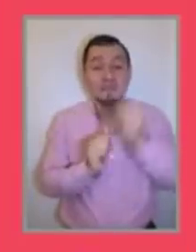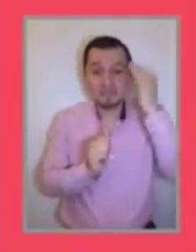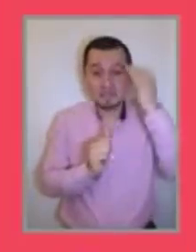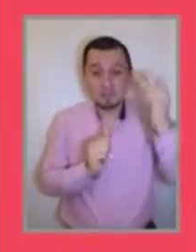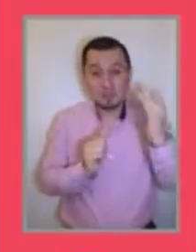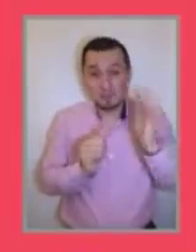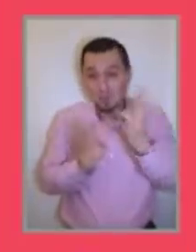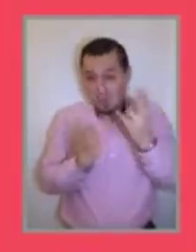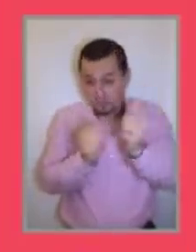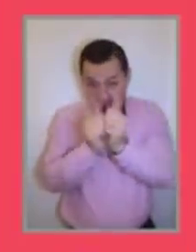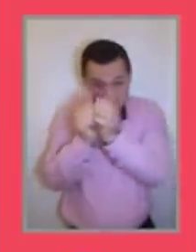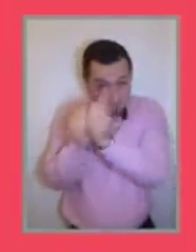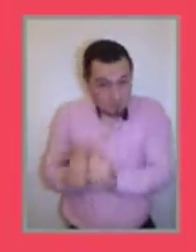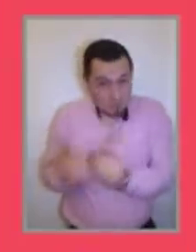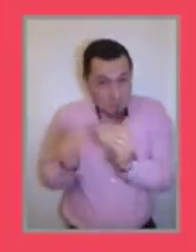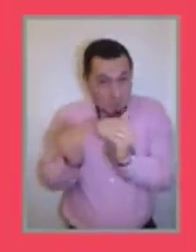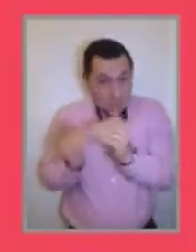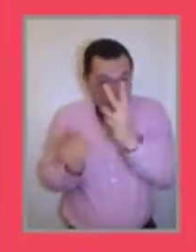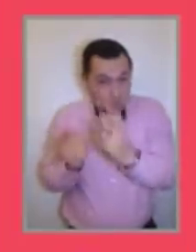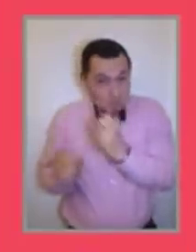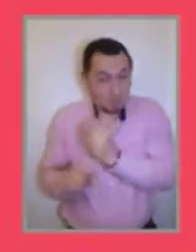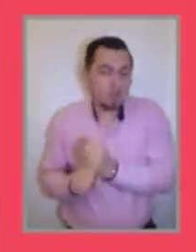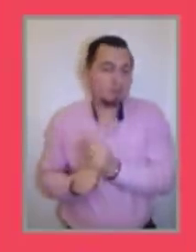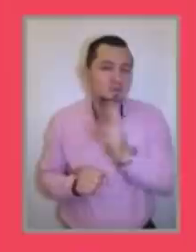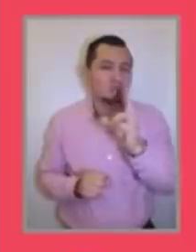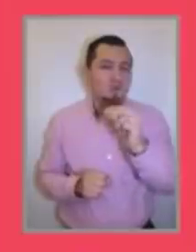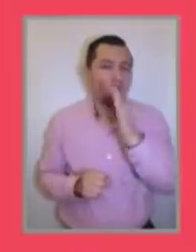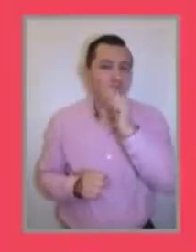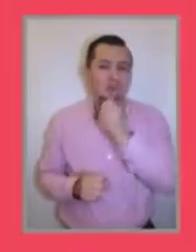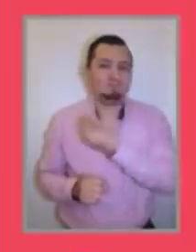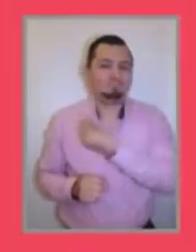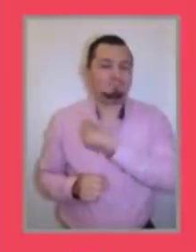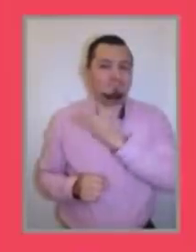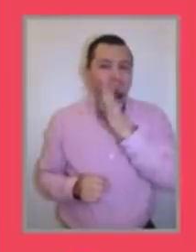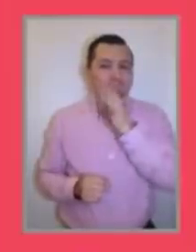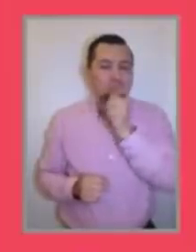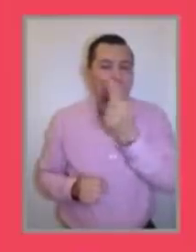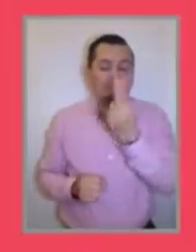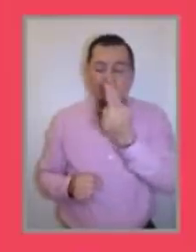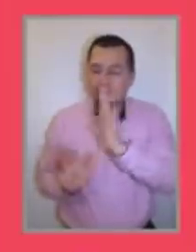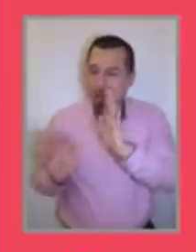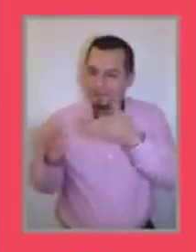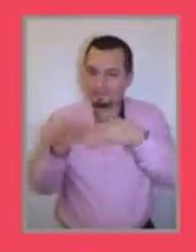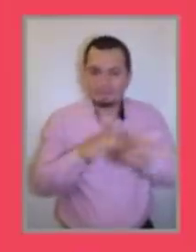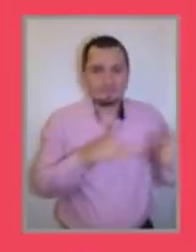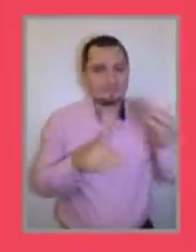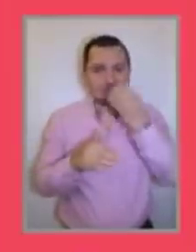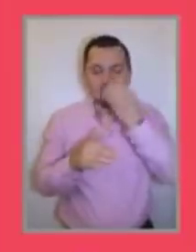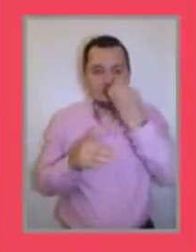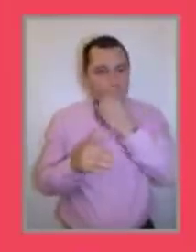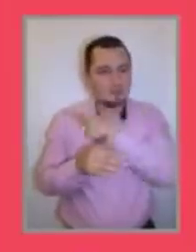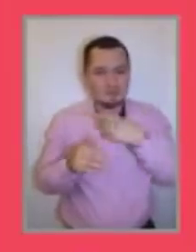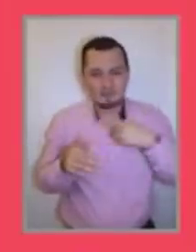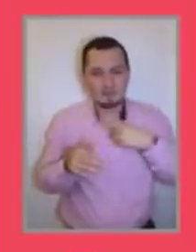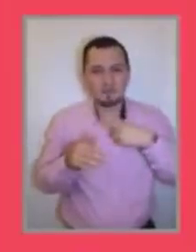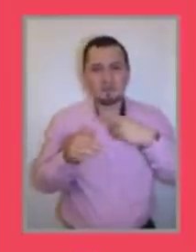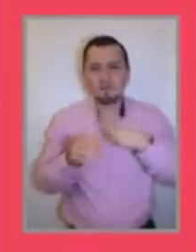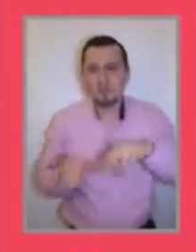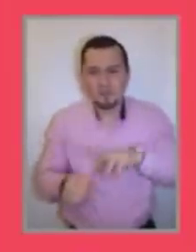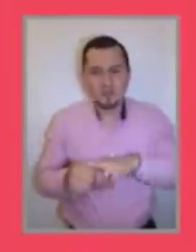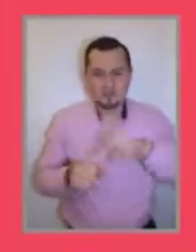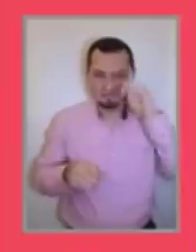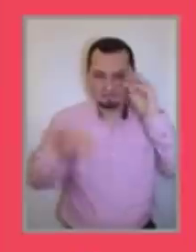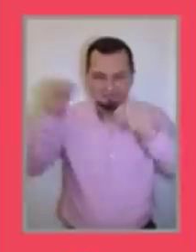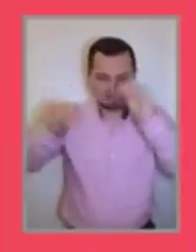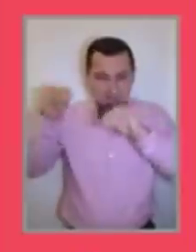a clases. Entonces, aunque va a ser en la lógica de aprender a convivir con el riesgo, lo que hemos diseñado es una